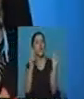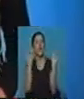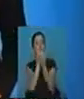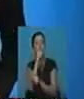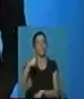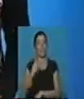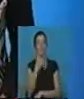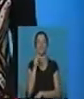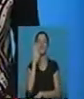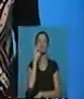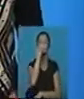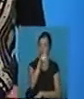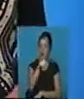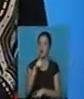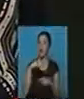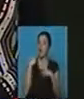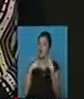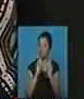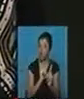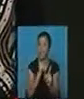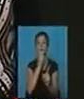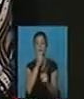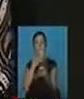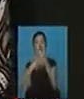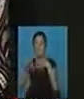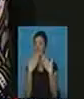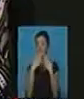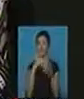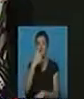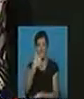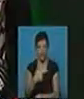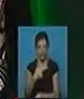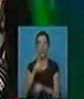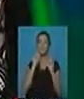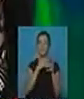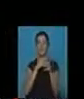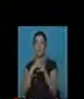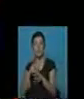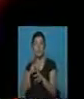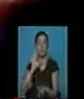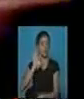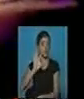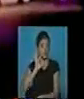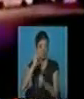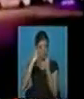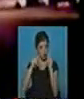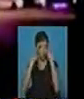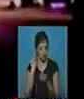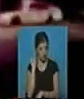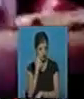como la libre disponibilidad de armas. El terrorismo y los crímenes de odio es otro de los temas.